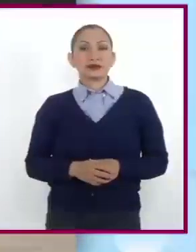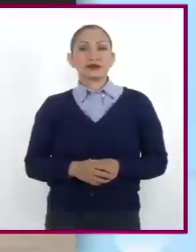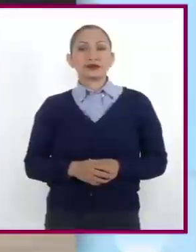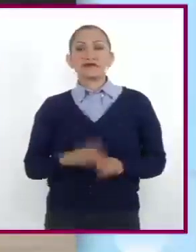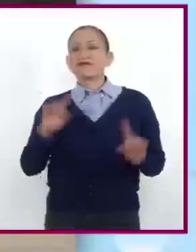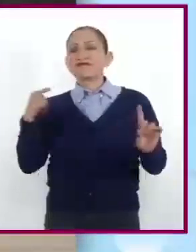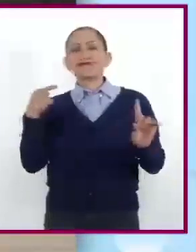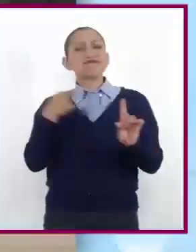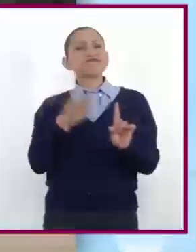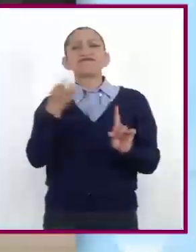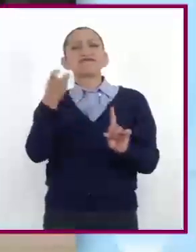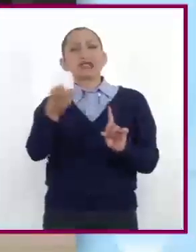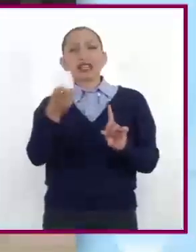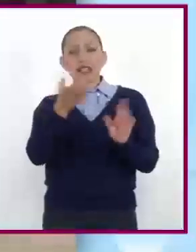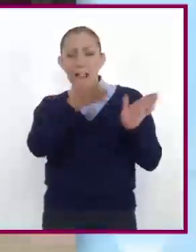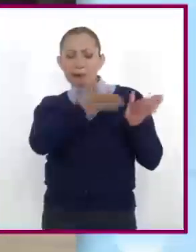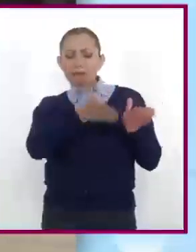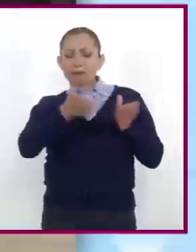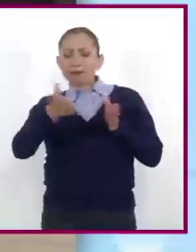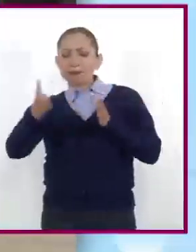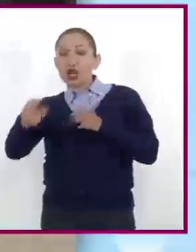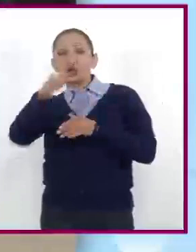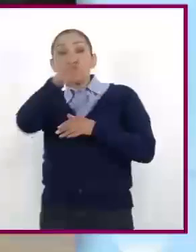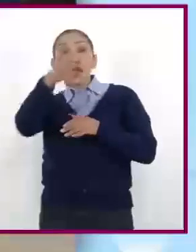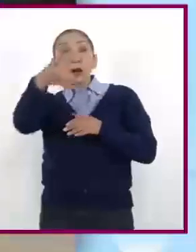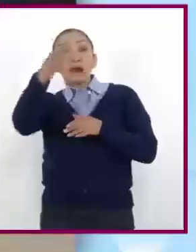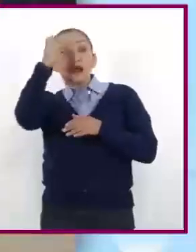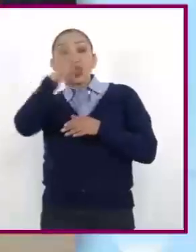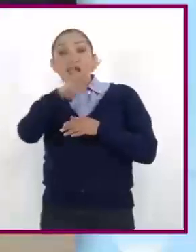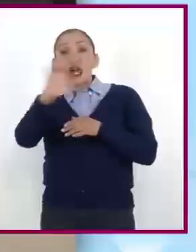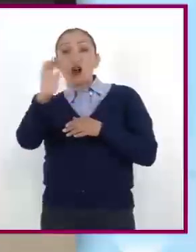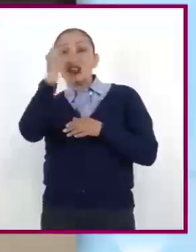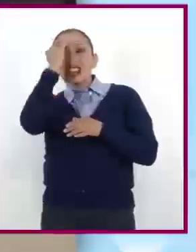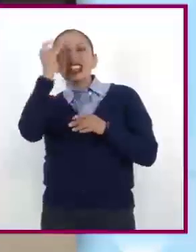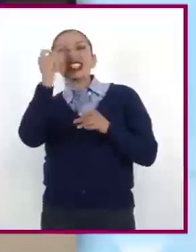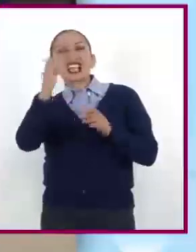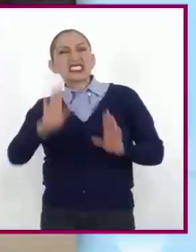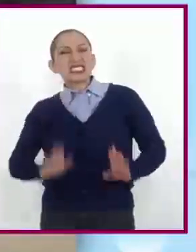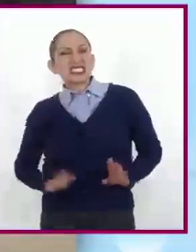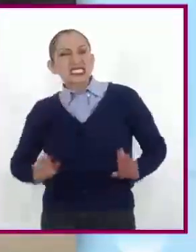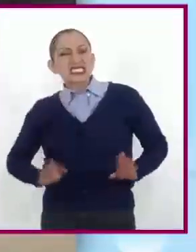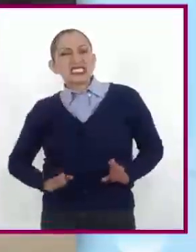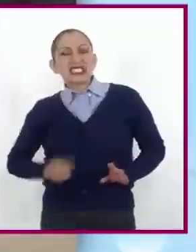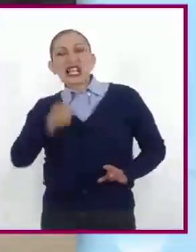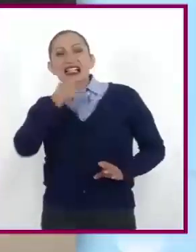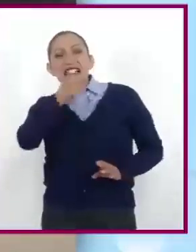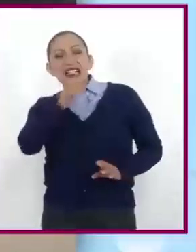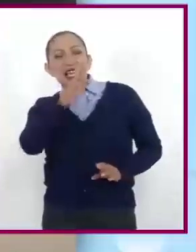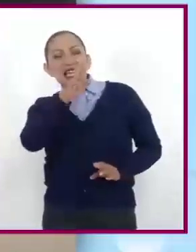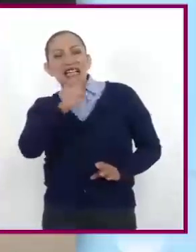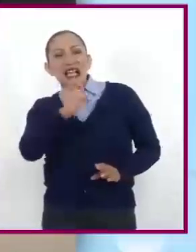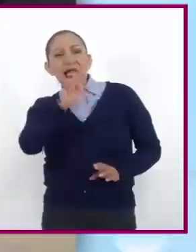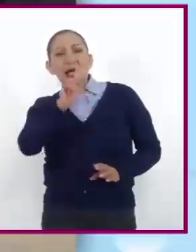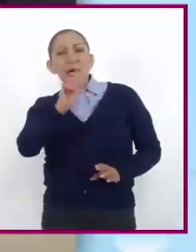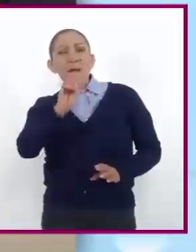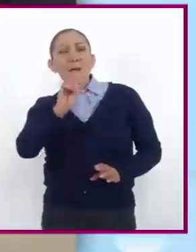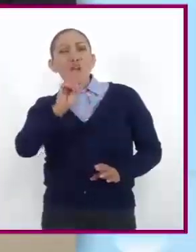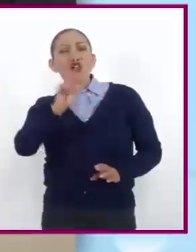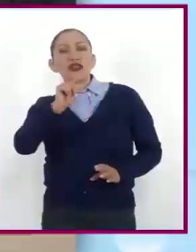El propósito de esta secuencia es que aprendas a reconocer las características de un reportaje y que escribas